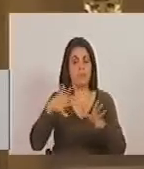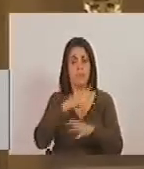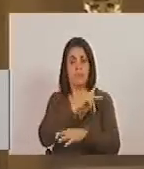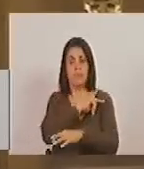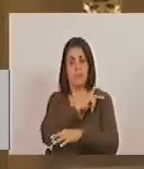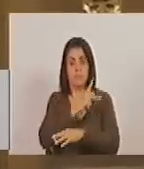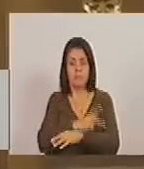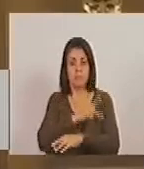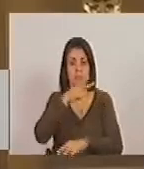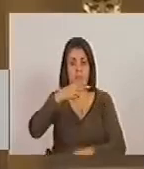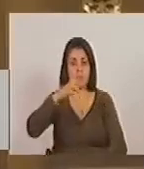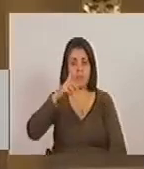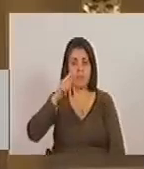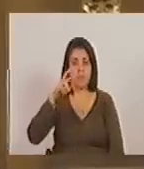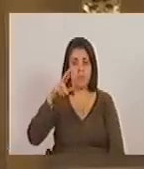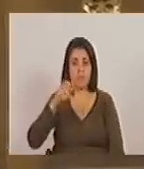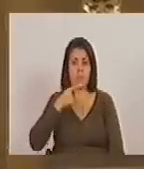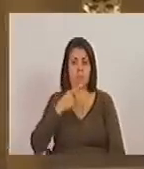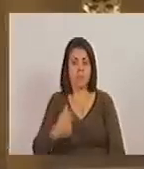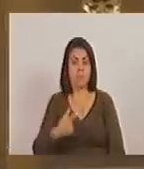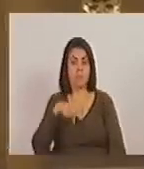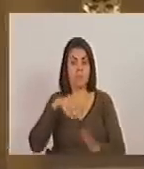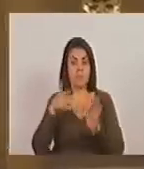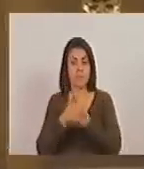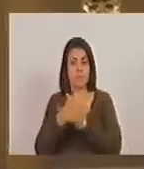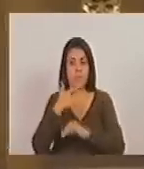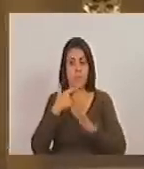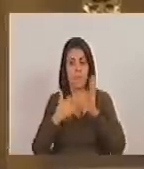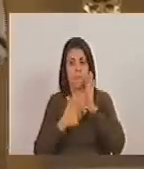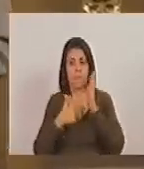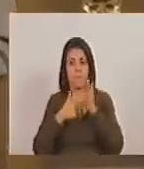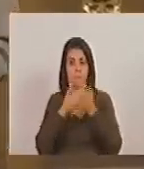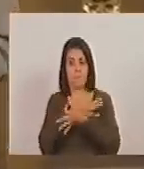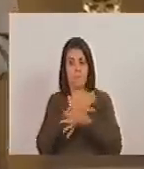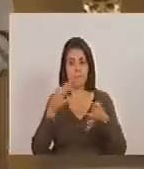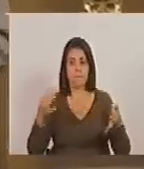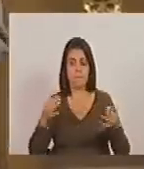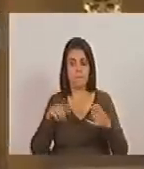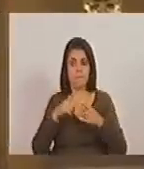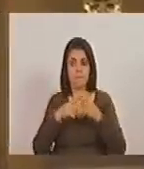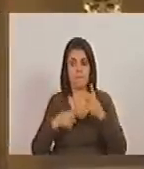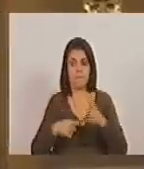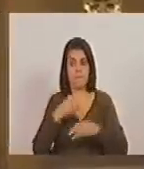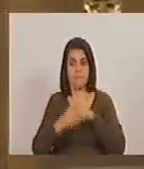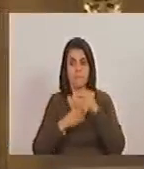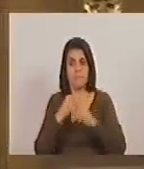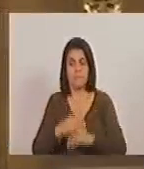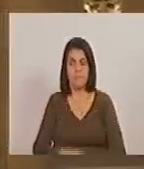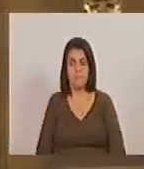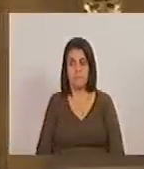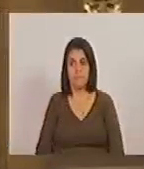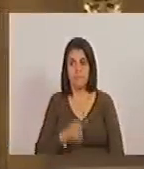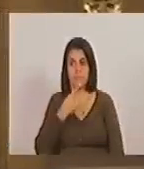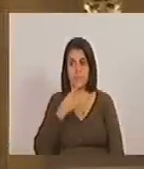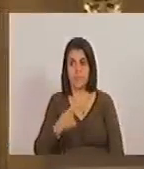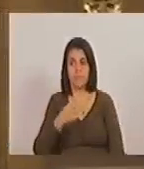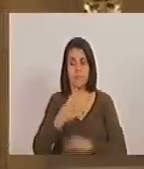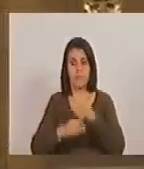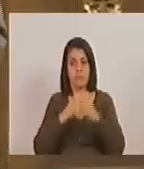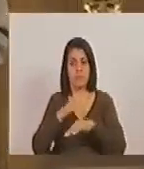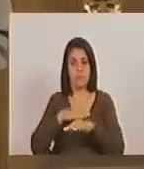Valera Mora decía lo siguiente, que se aplica perfectamente a esta circunstancia. Decía Víctor Valera en